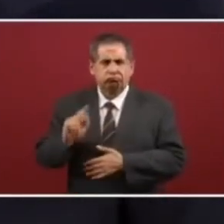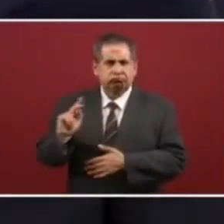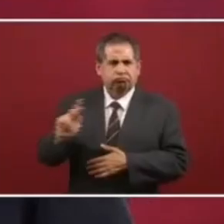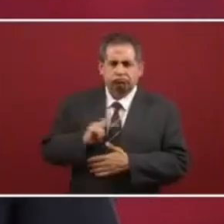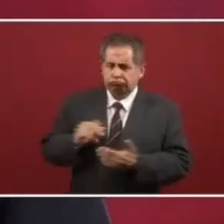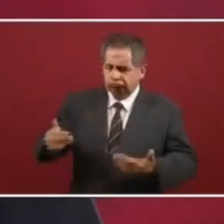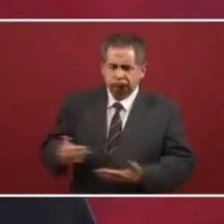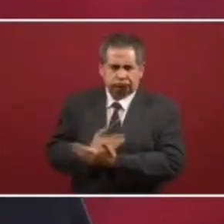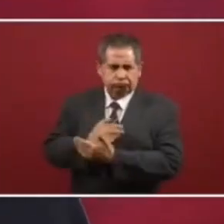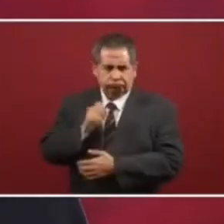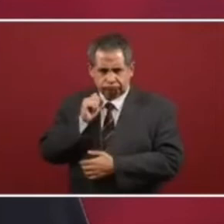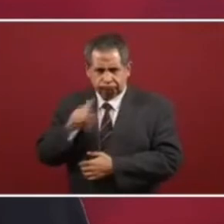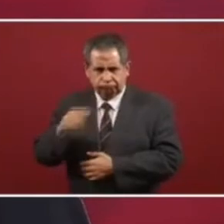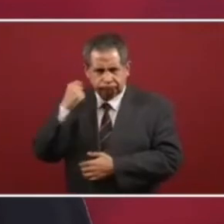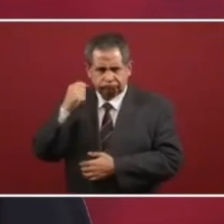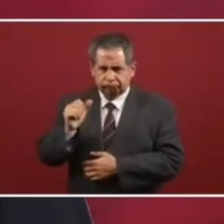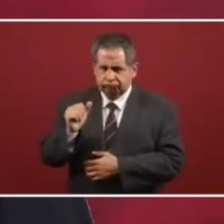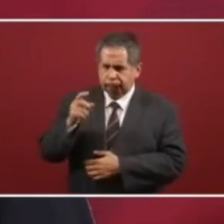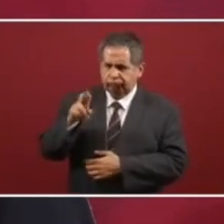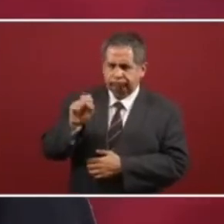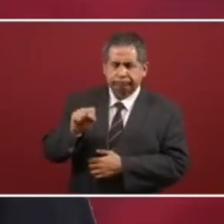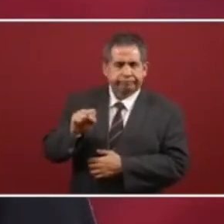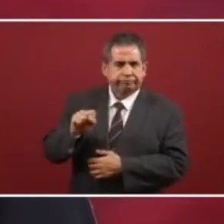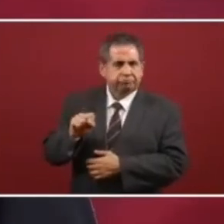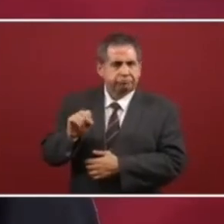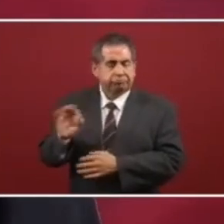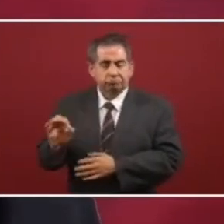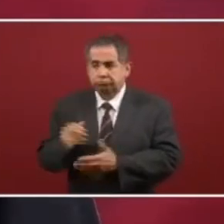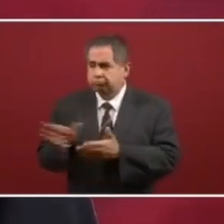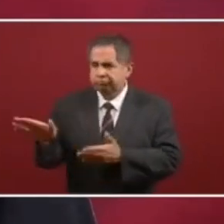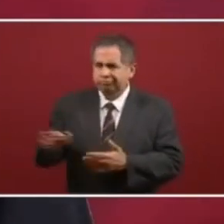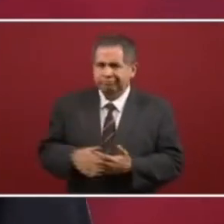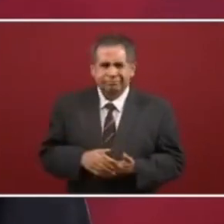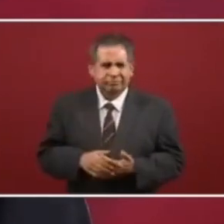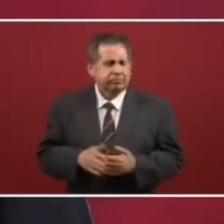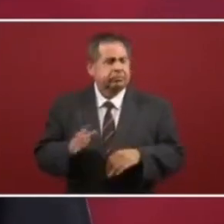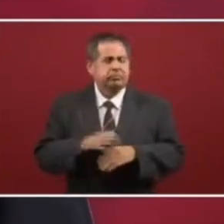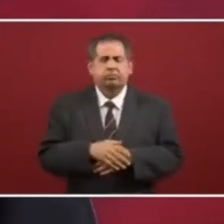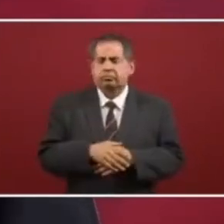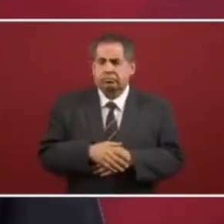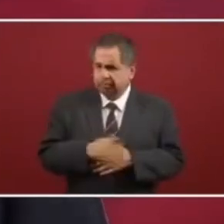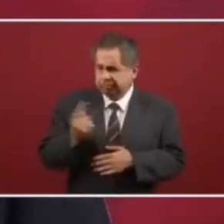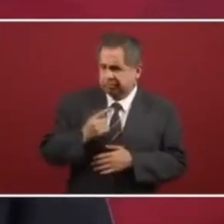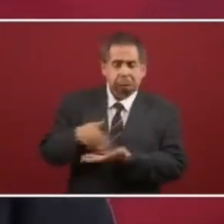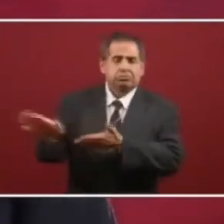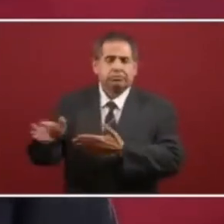paisano, Andrés Iduarte, por un acto de intolerancia. Entonces,